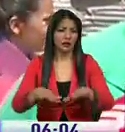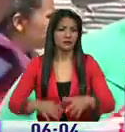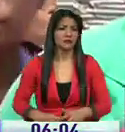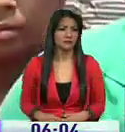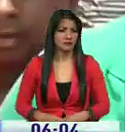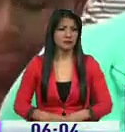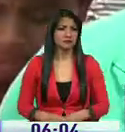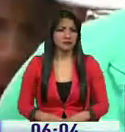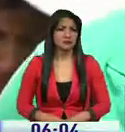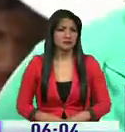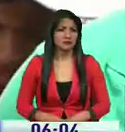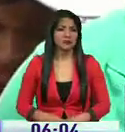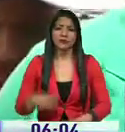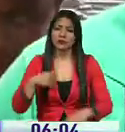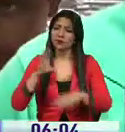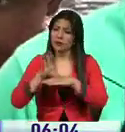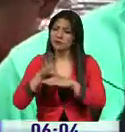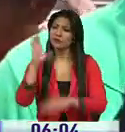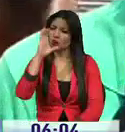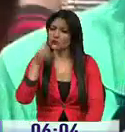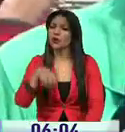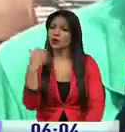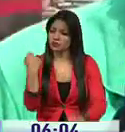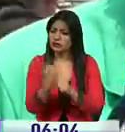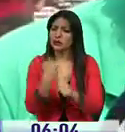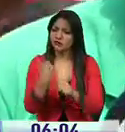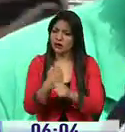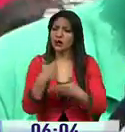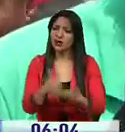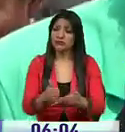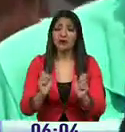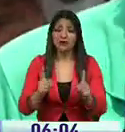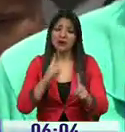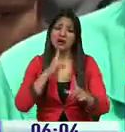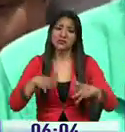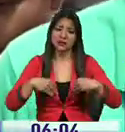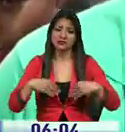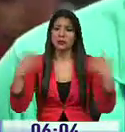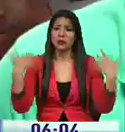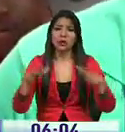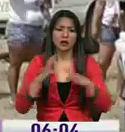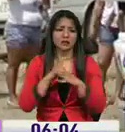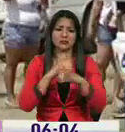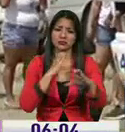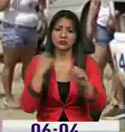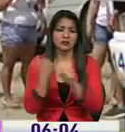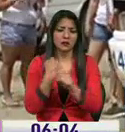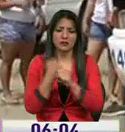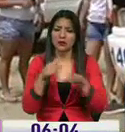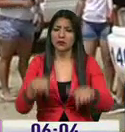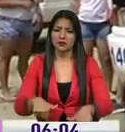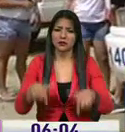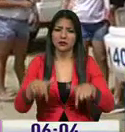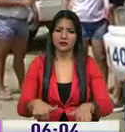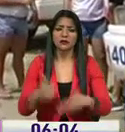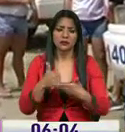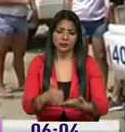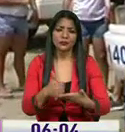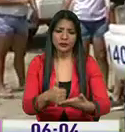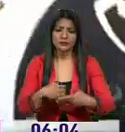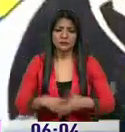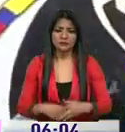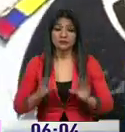trabajar. Siempre yo le aconsejaba con trabajo, ayuda aquí en la casa. Y él se venía acá. El chofer del bus se dio la